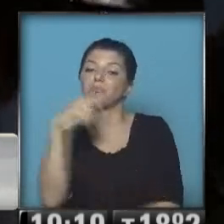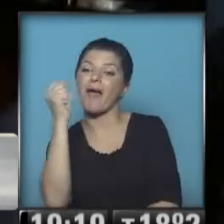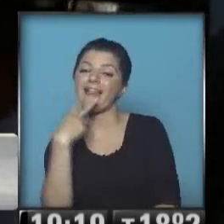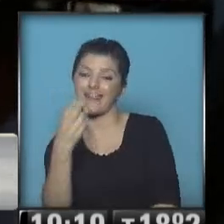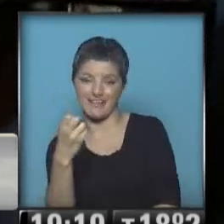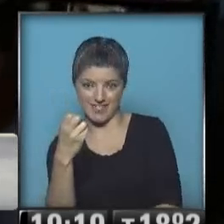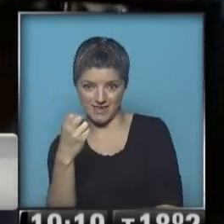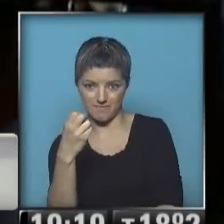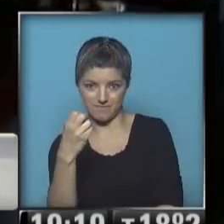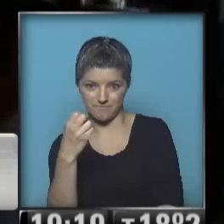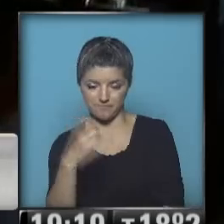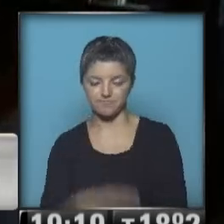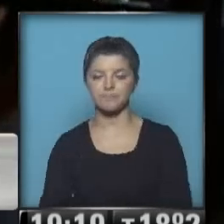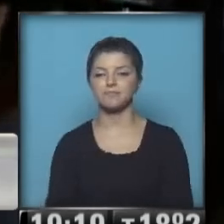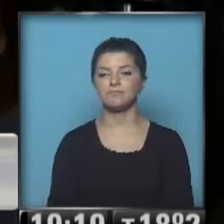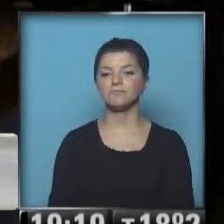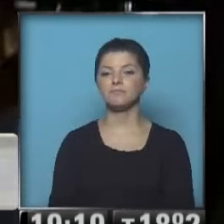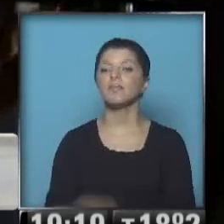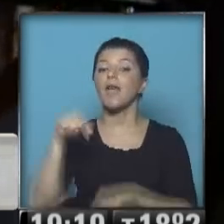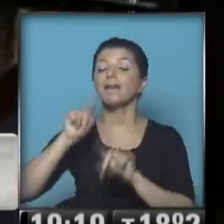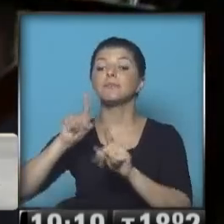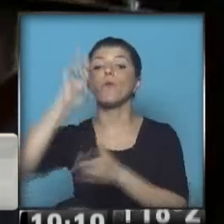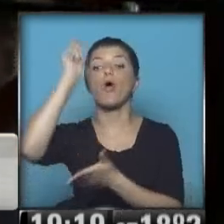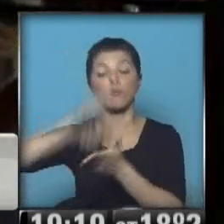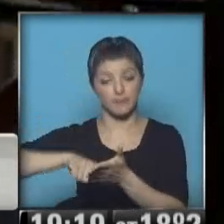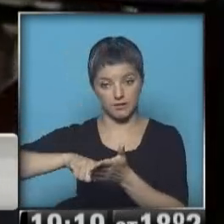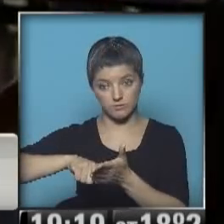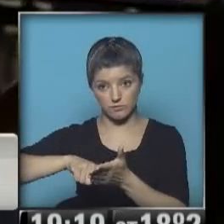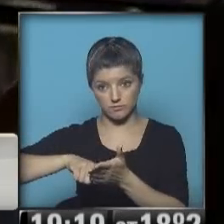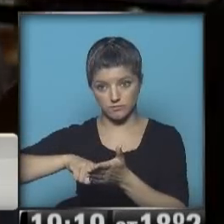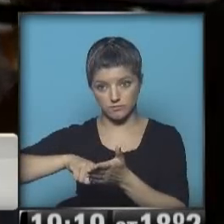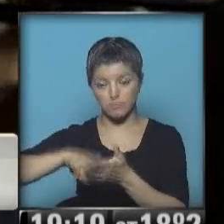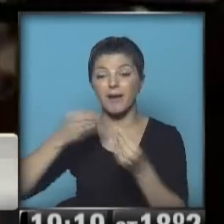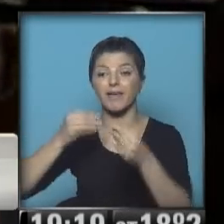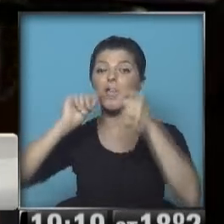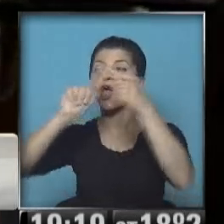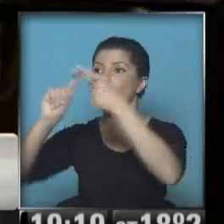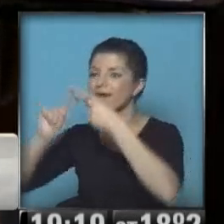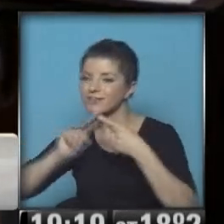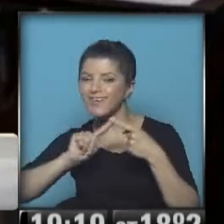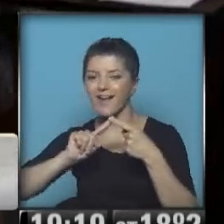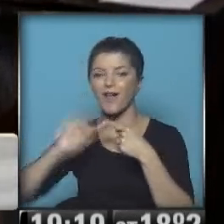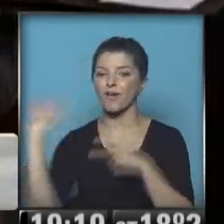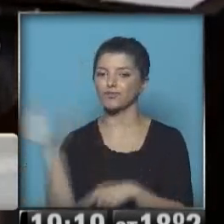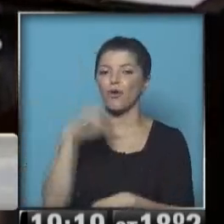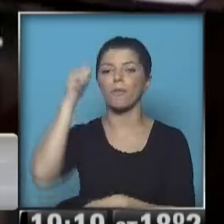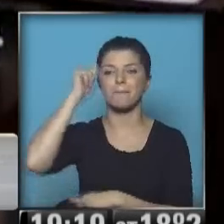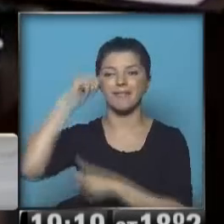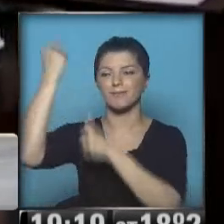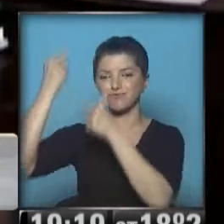marco de este contrato de obras eléctricas para la interconexión de la costa